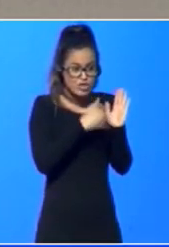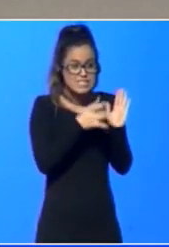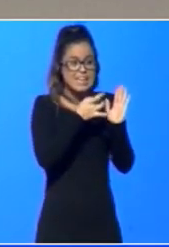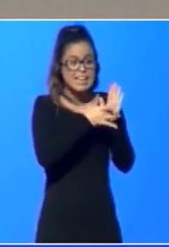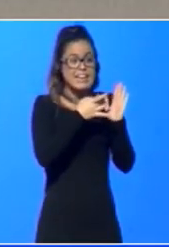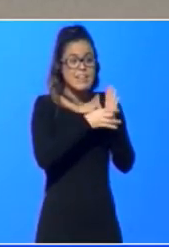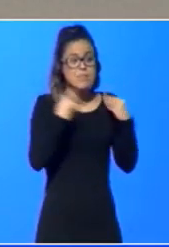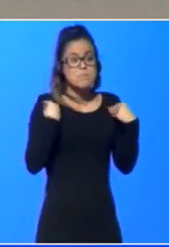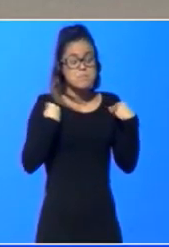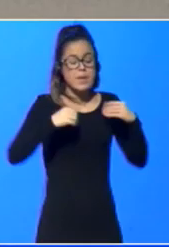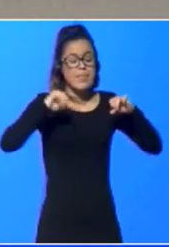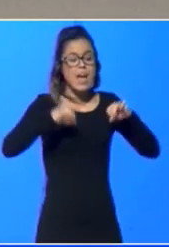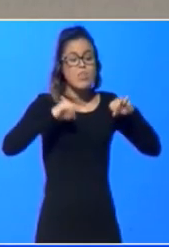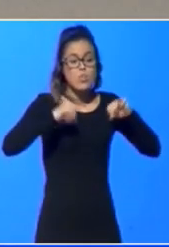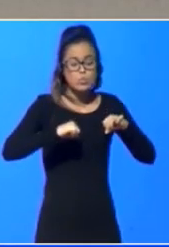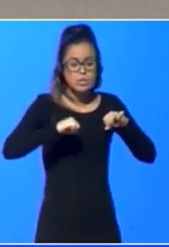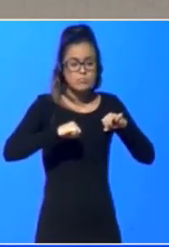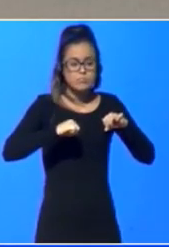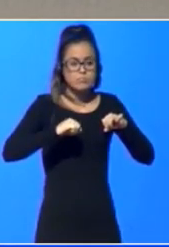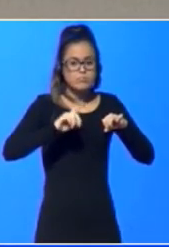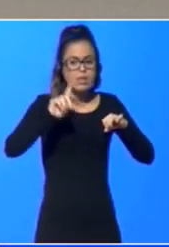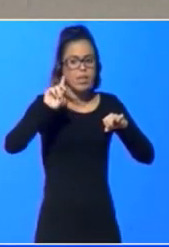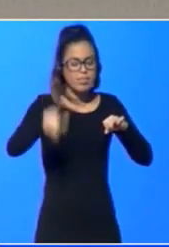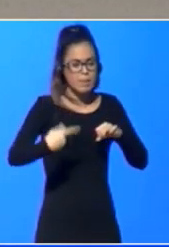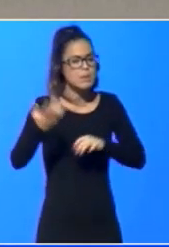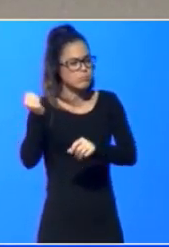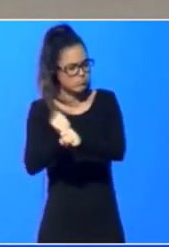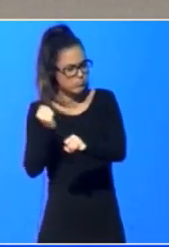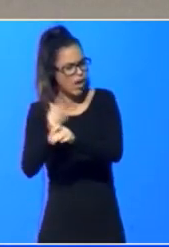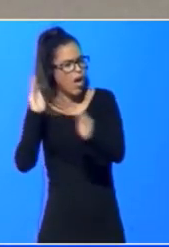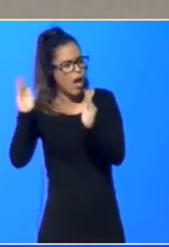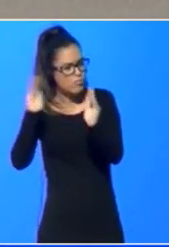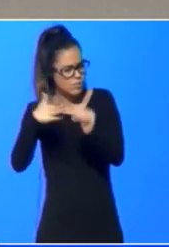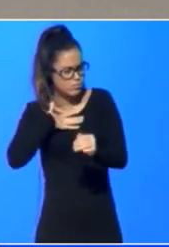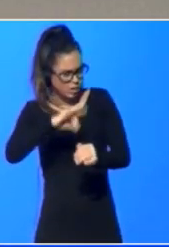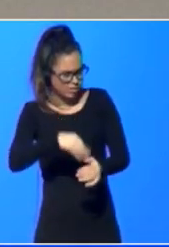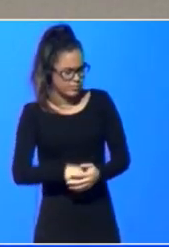adulta también se experimentan en esa fase, ¿no?, de su formación.